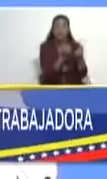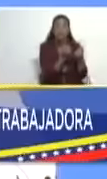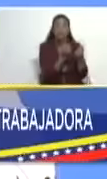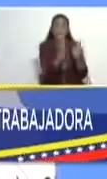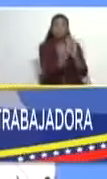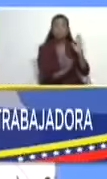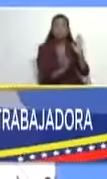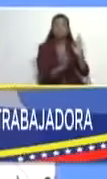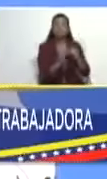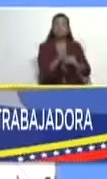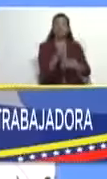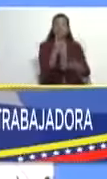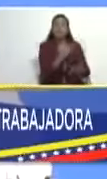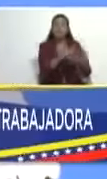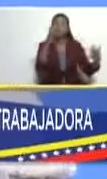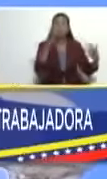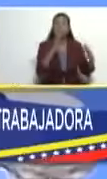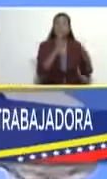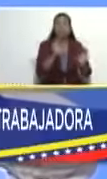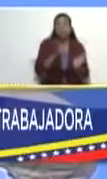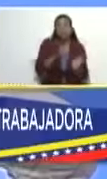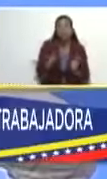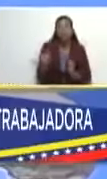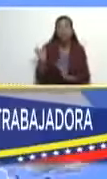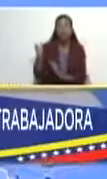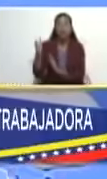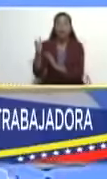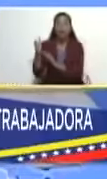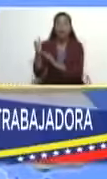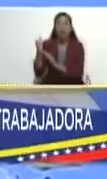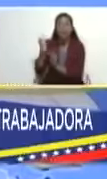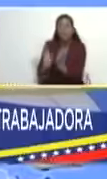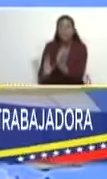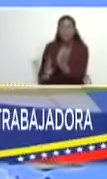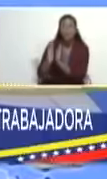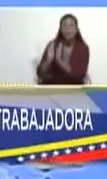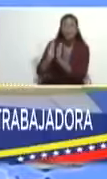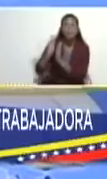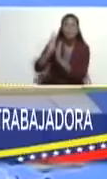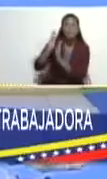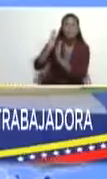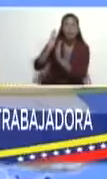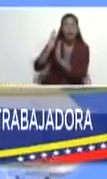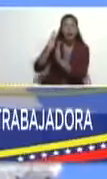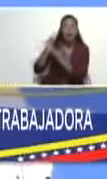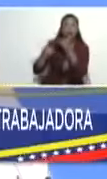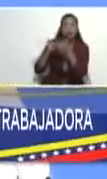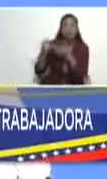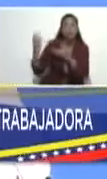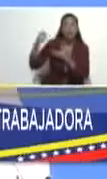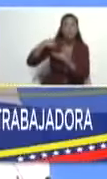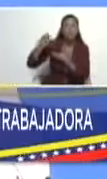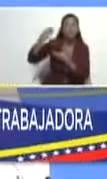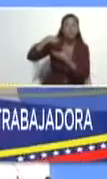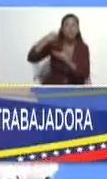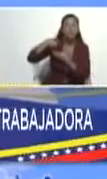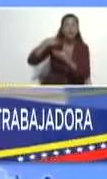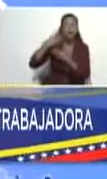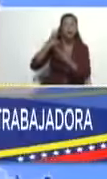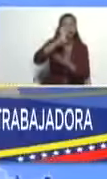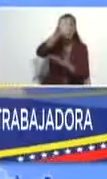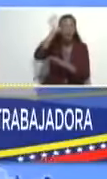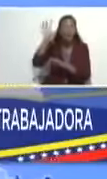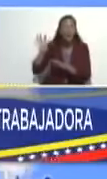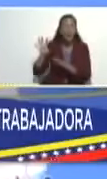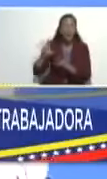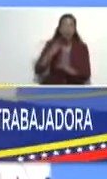etapa, por otro lado vamos incrementando los ingresos por la